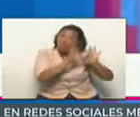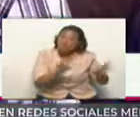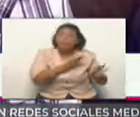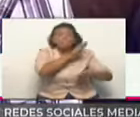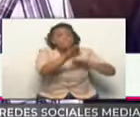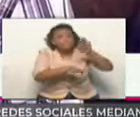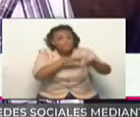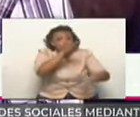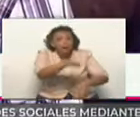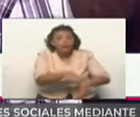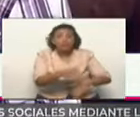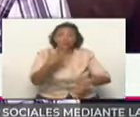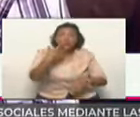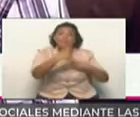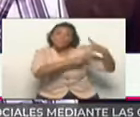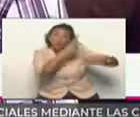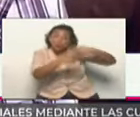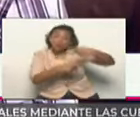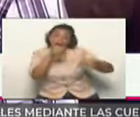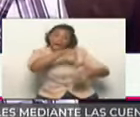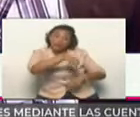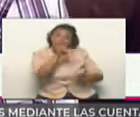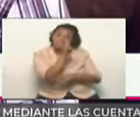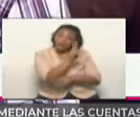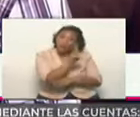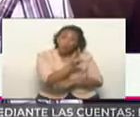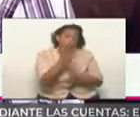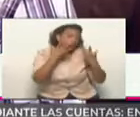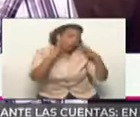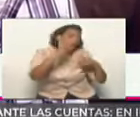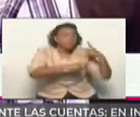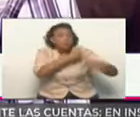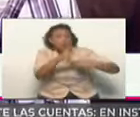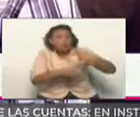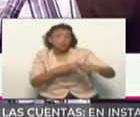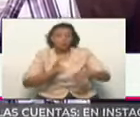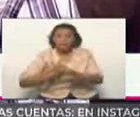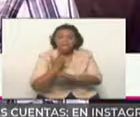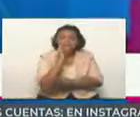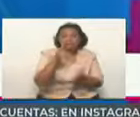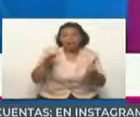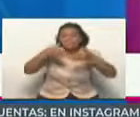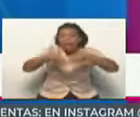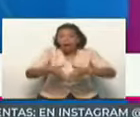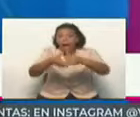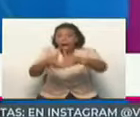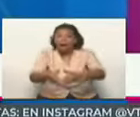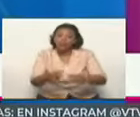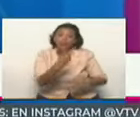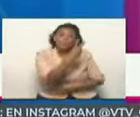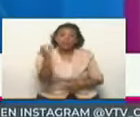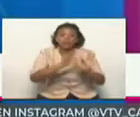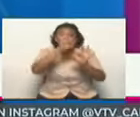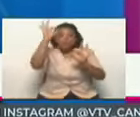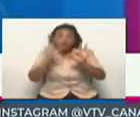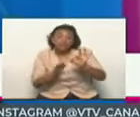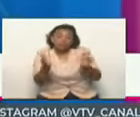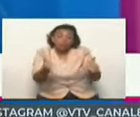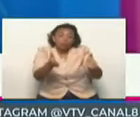paso. Si tú produces un producto, valga la redundancia, aparta el 20% de ese